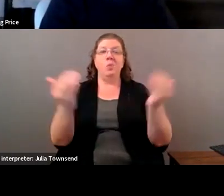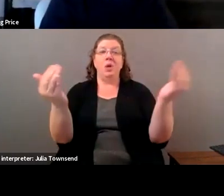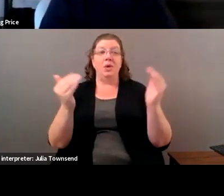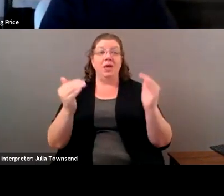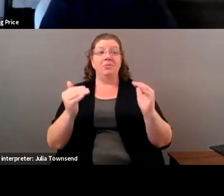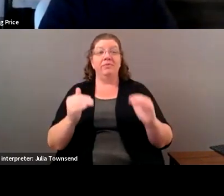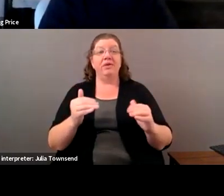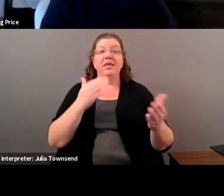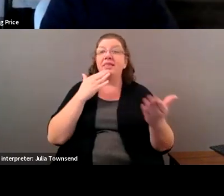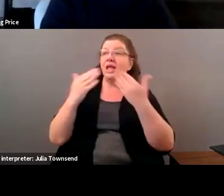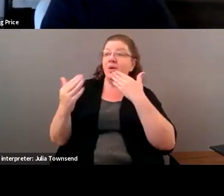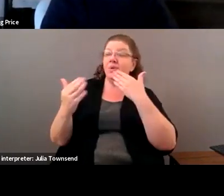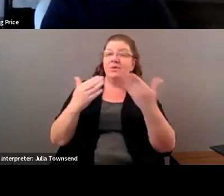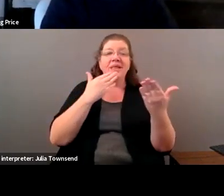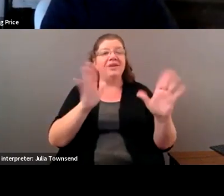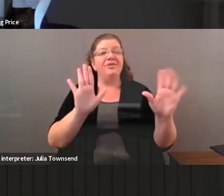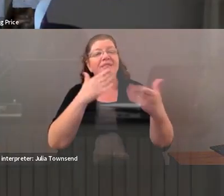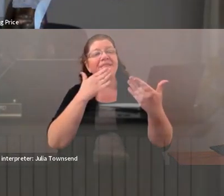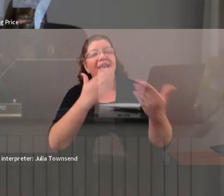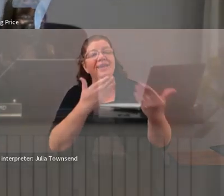aprobada por unanimidad